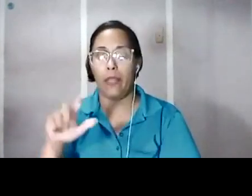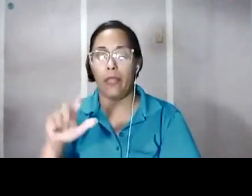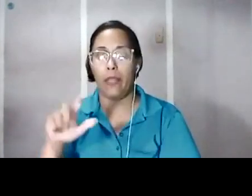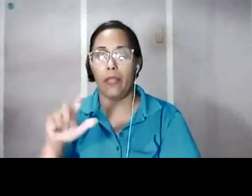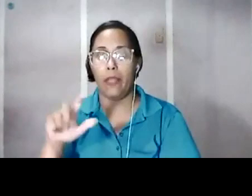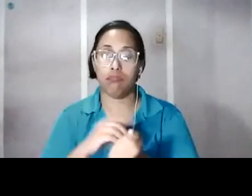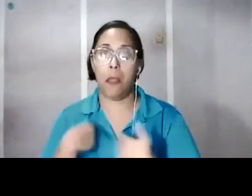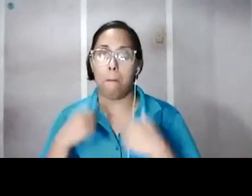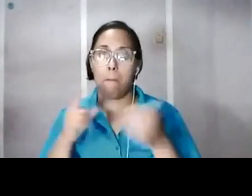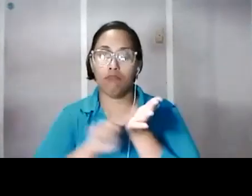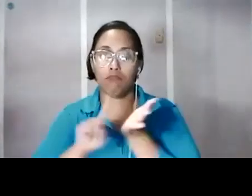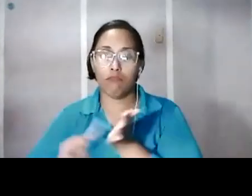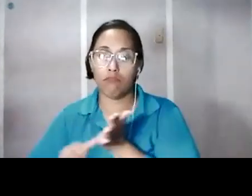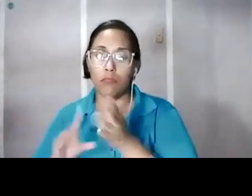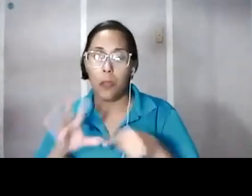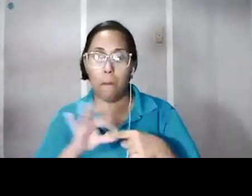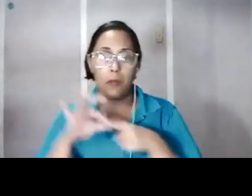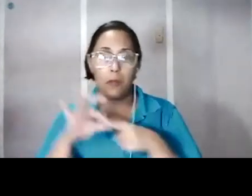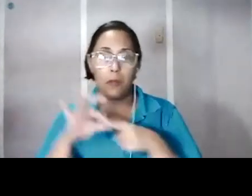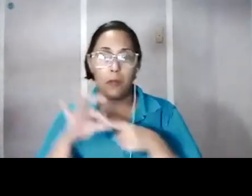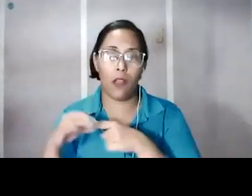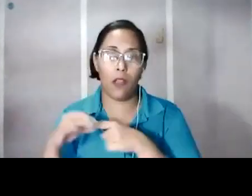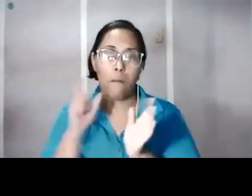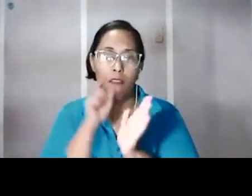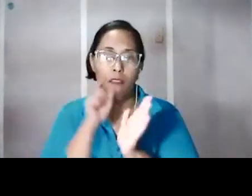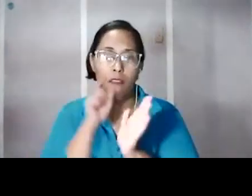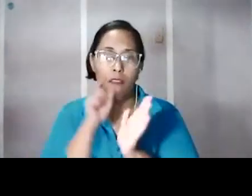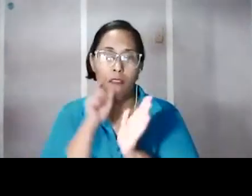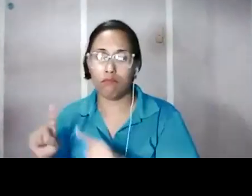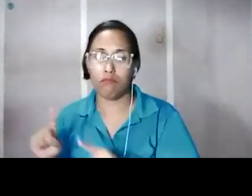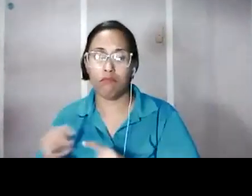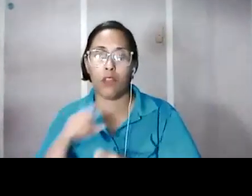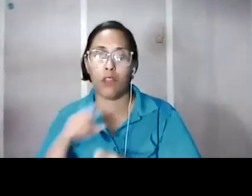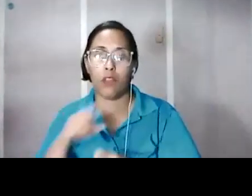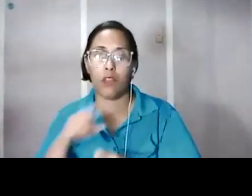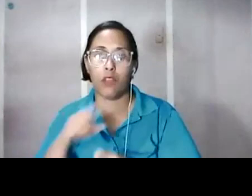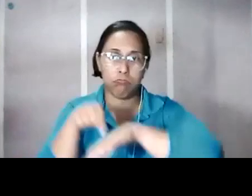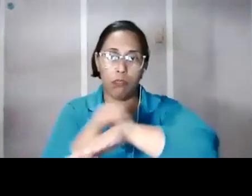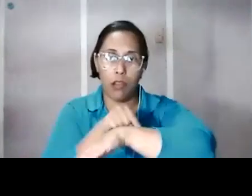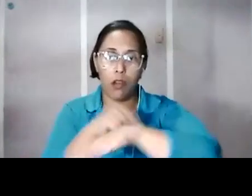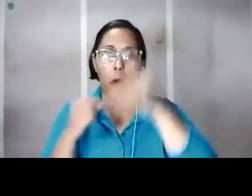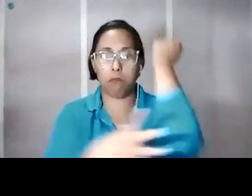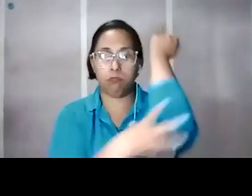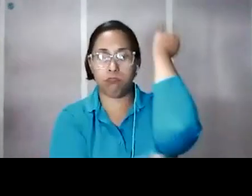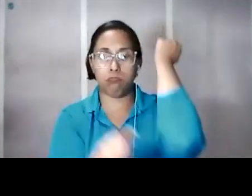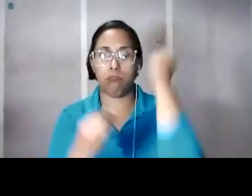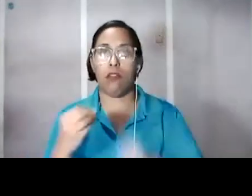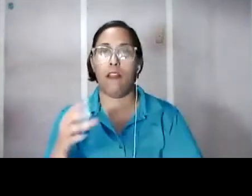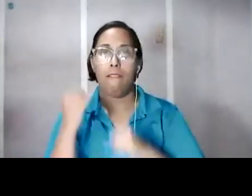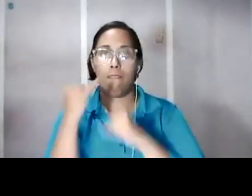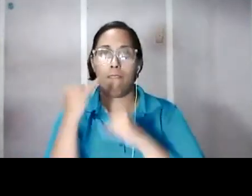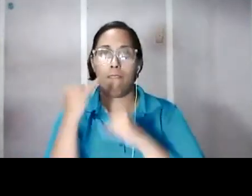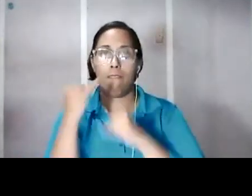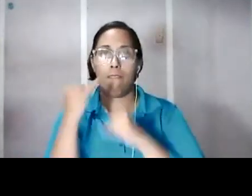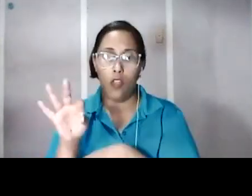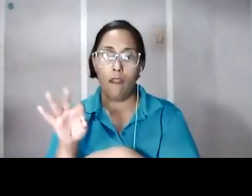mi investigación me encontré con muchas fotos de los negros pobres para finales del siglo XIX disfrazados